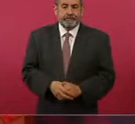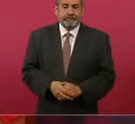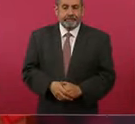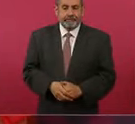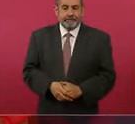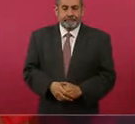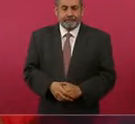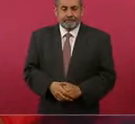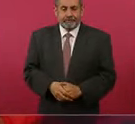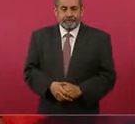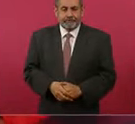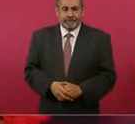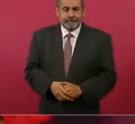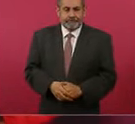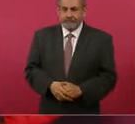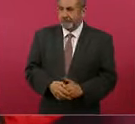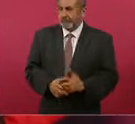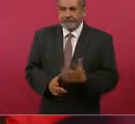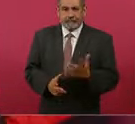Se